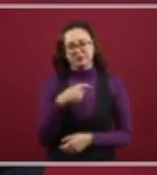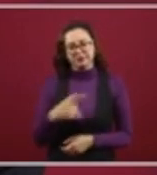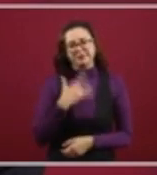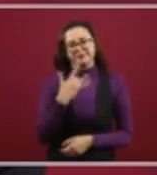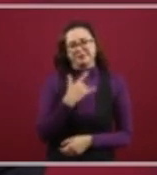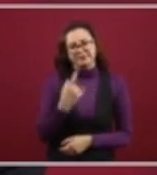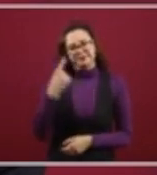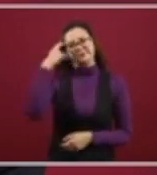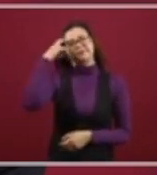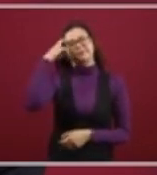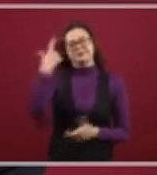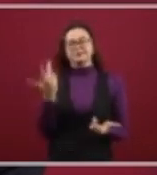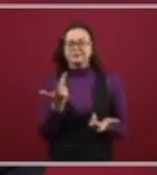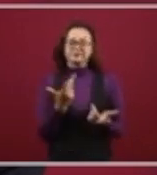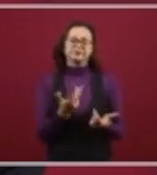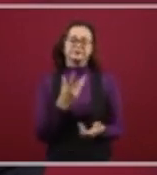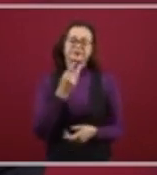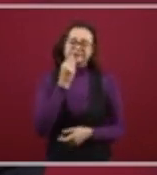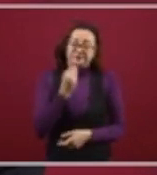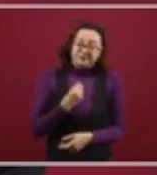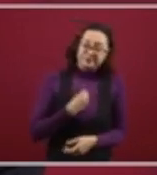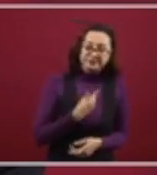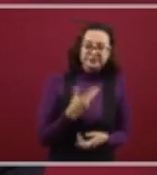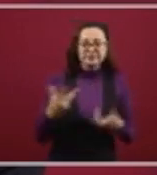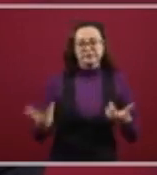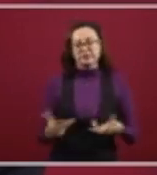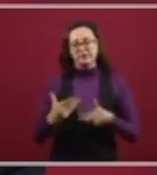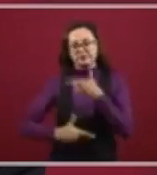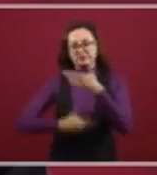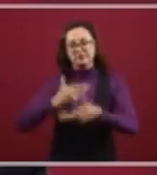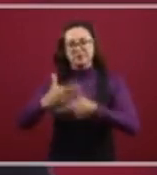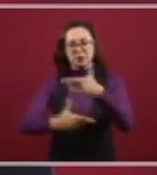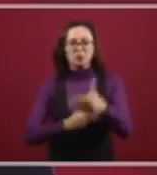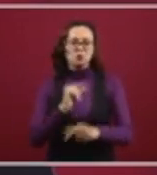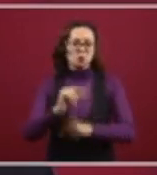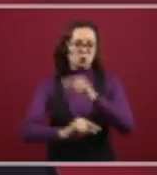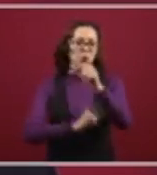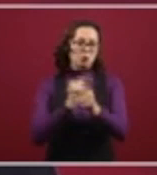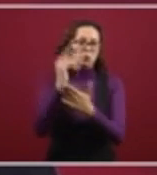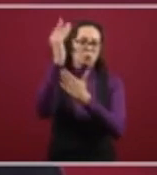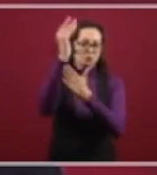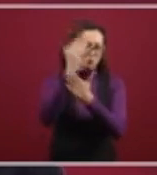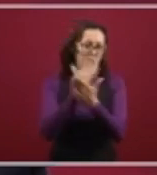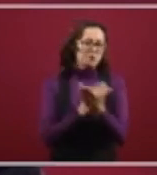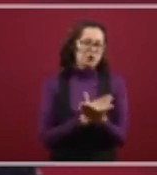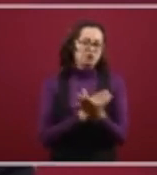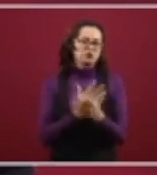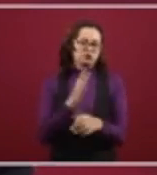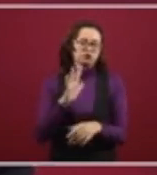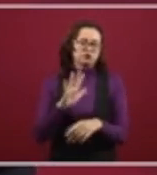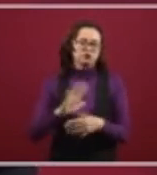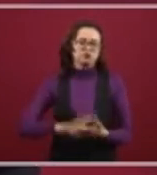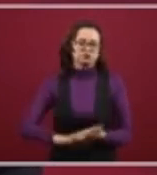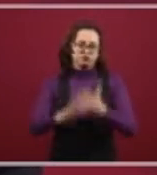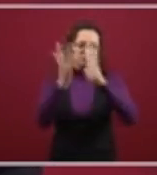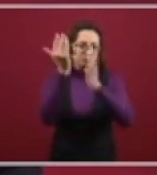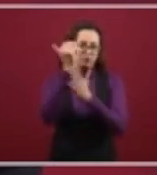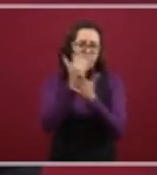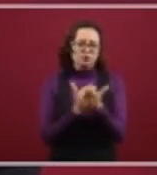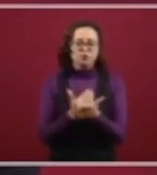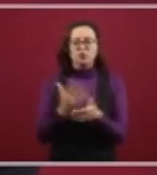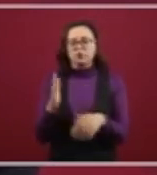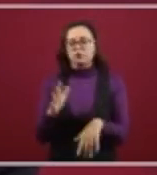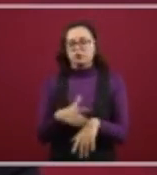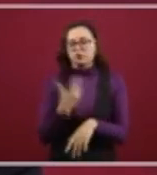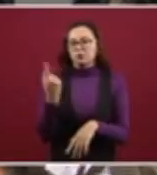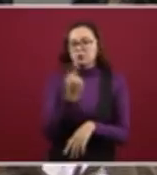claros, afortunadamente la situación ha venido bajando en términos de presión. Mucho de ello se debe a que los